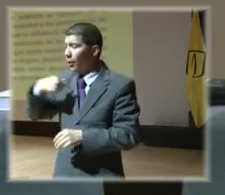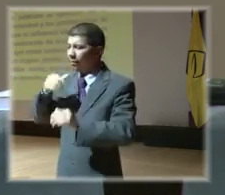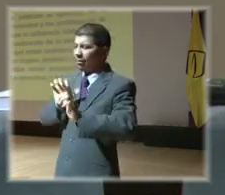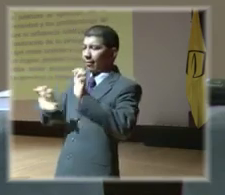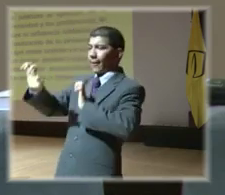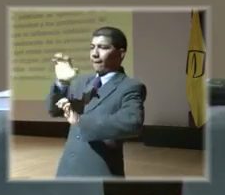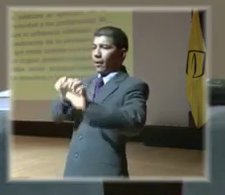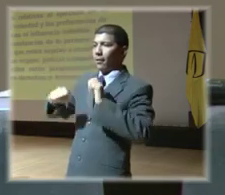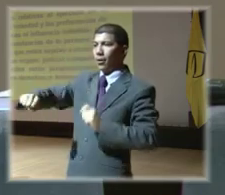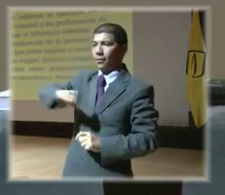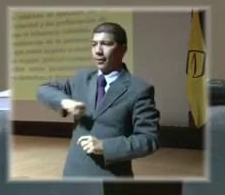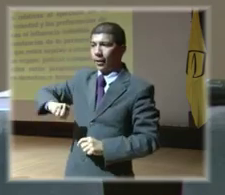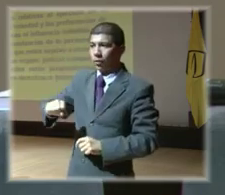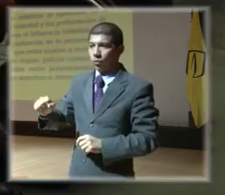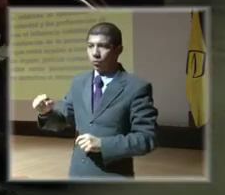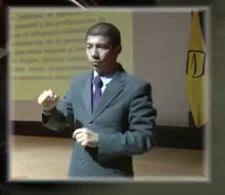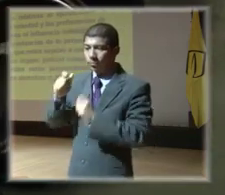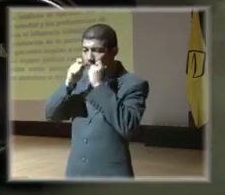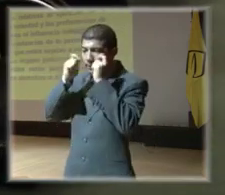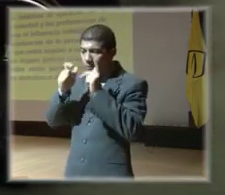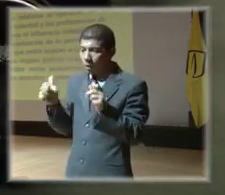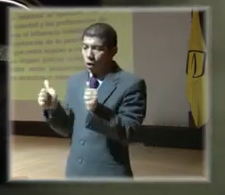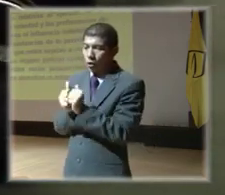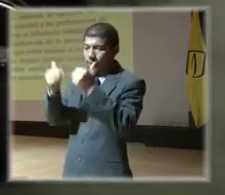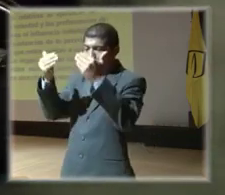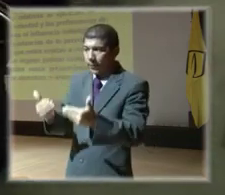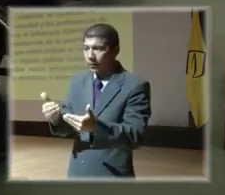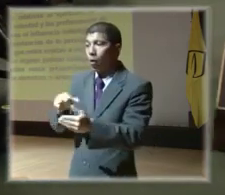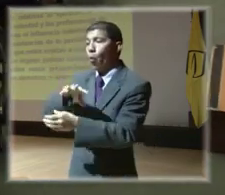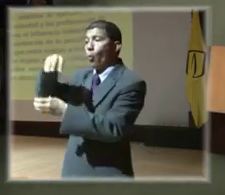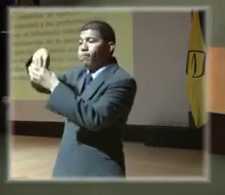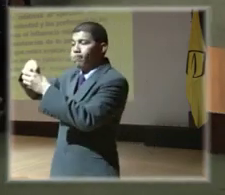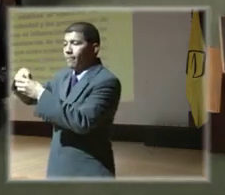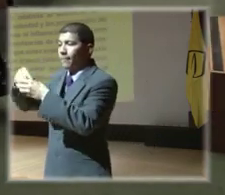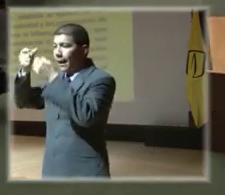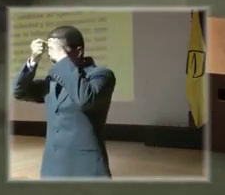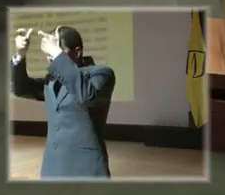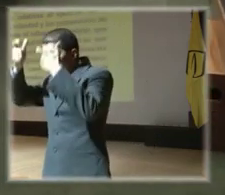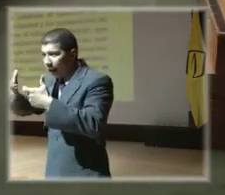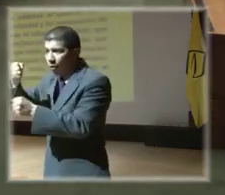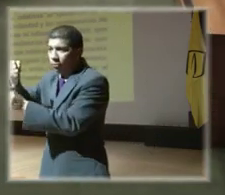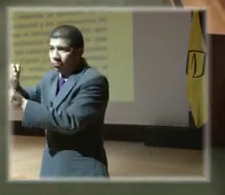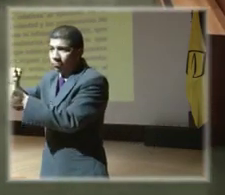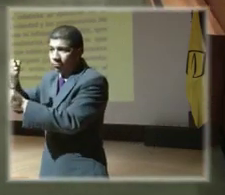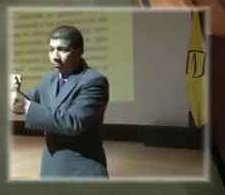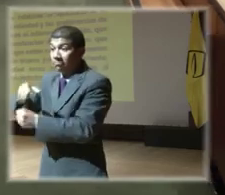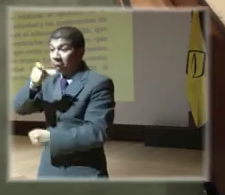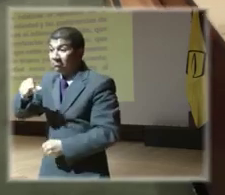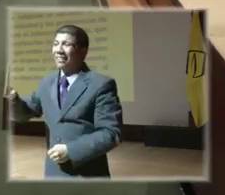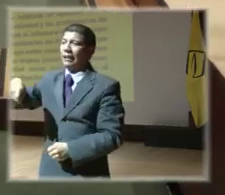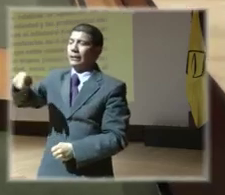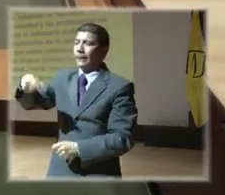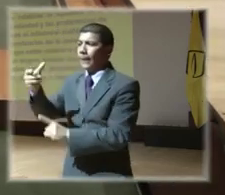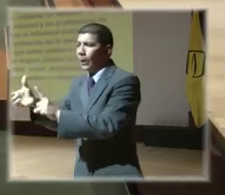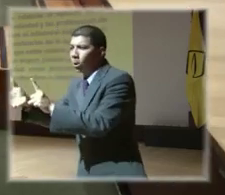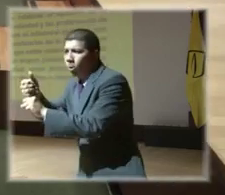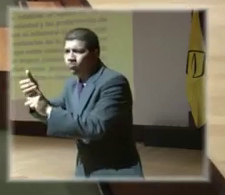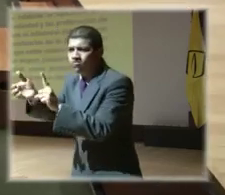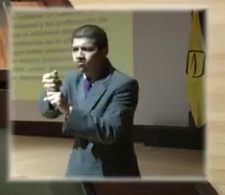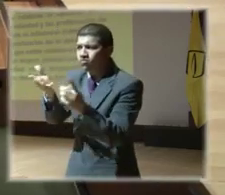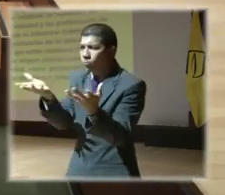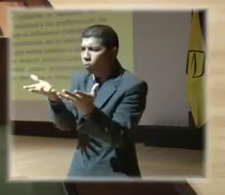las personas con discapacidad, las personas que trabajan en entidades del Estado vinculadas también a derechos de las personas con discapacidad, es identificar esos espacios en los